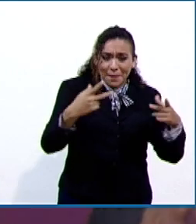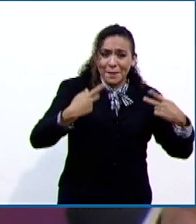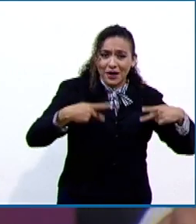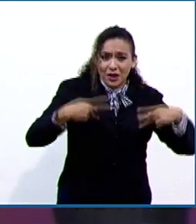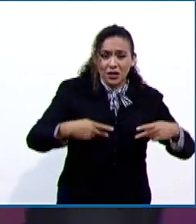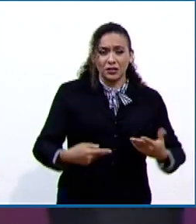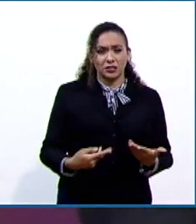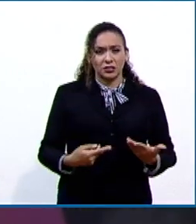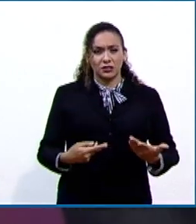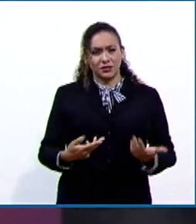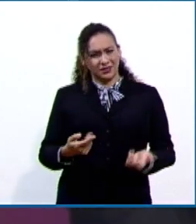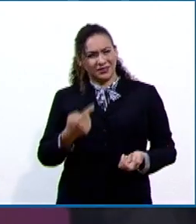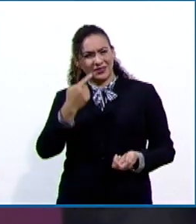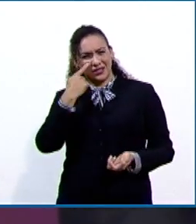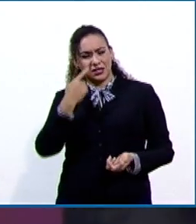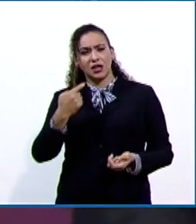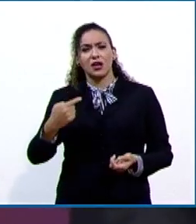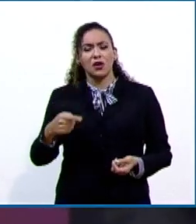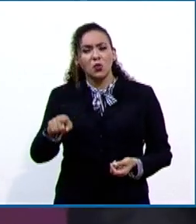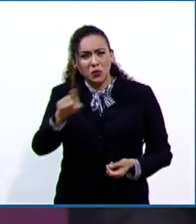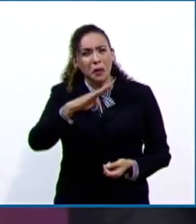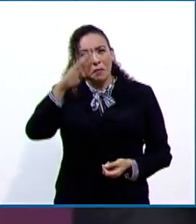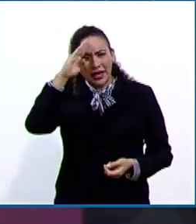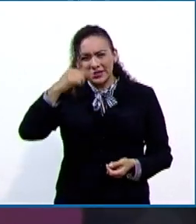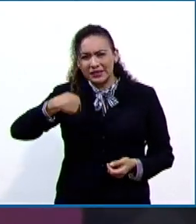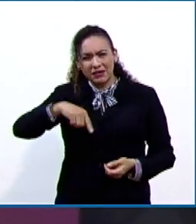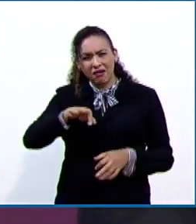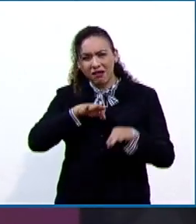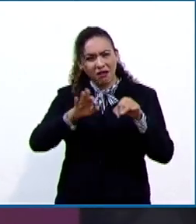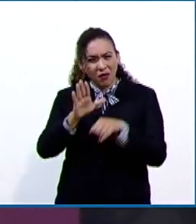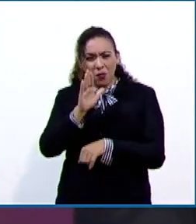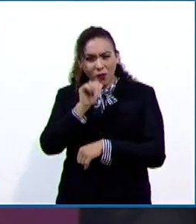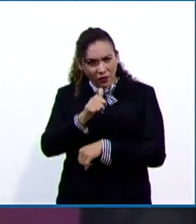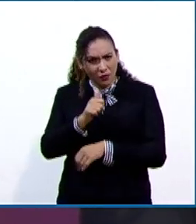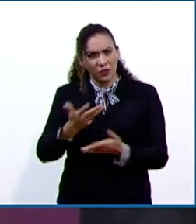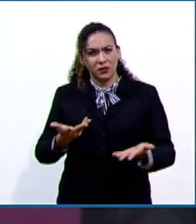tan poca la fe que depositamos en nuestra capacidad de